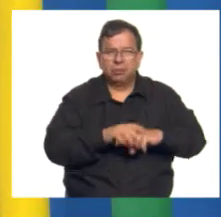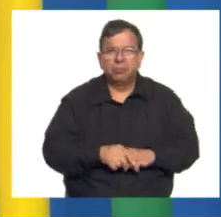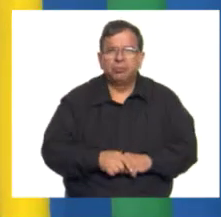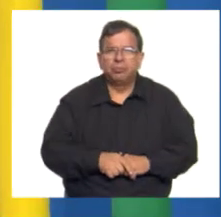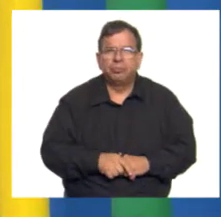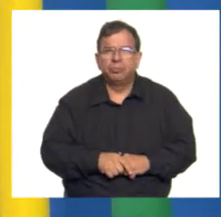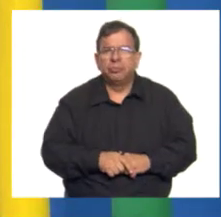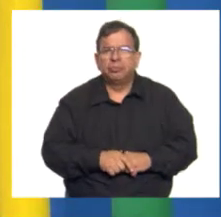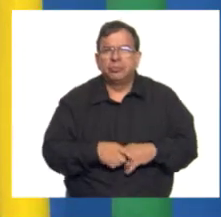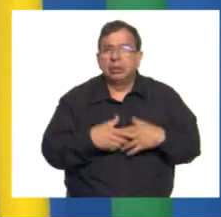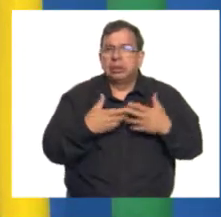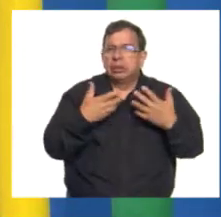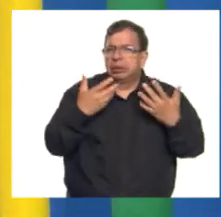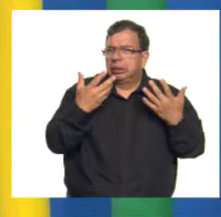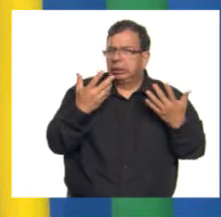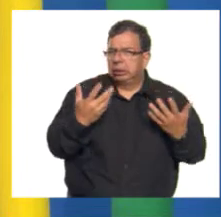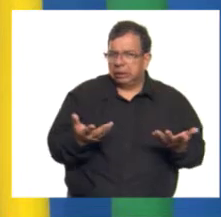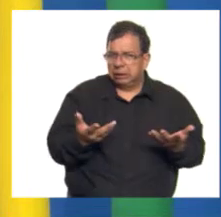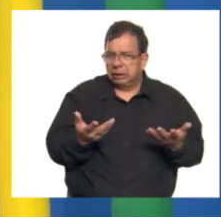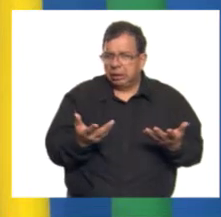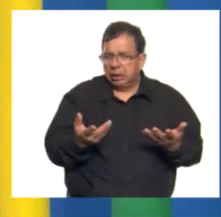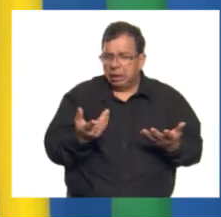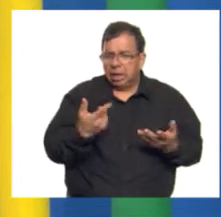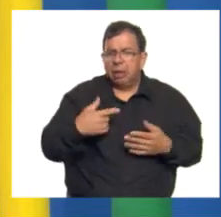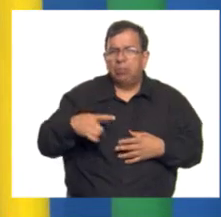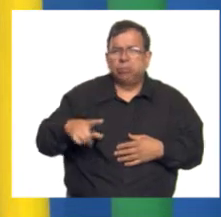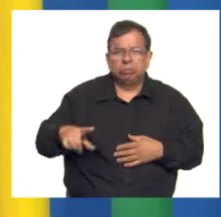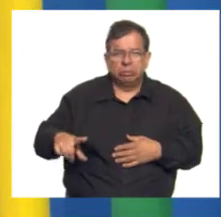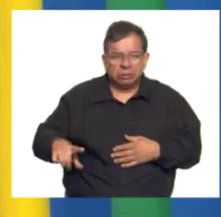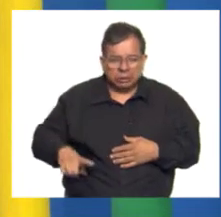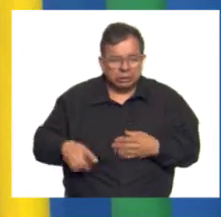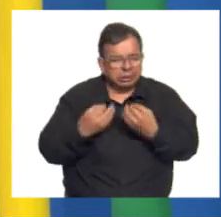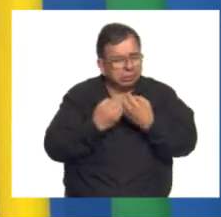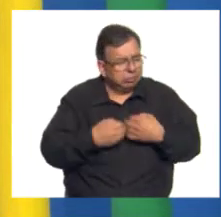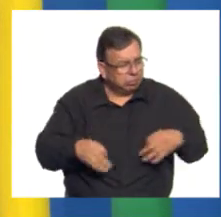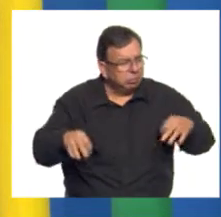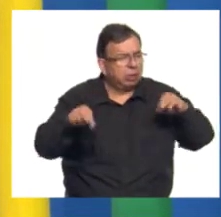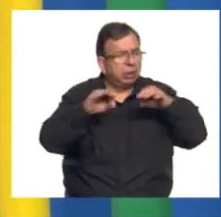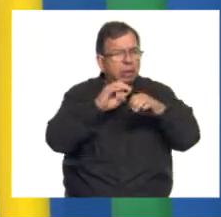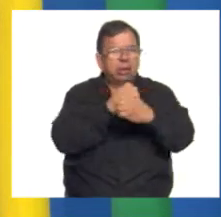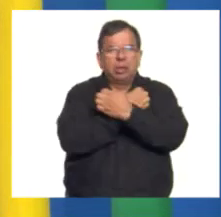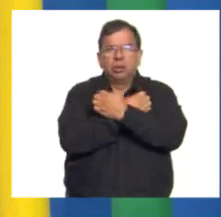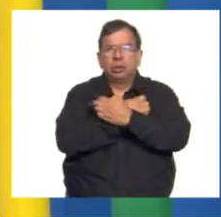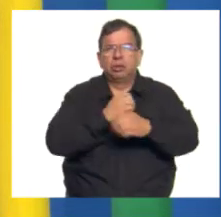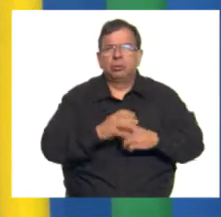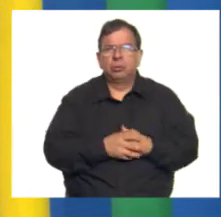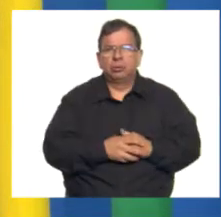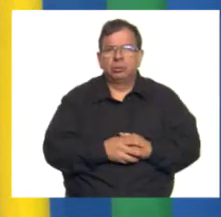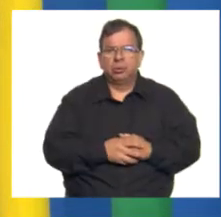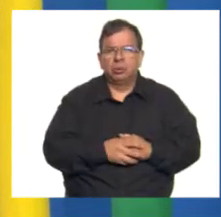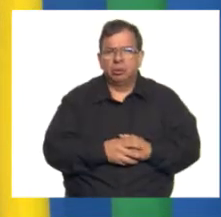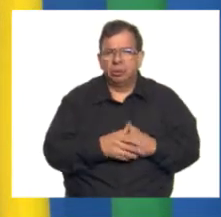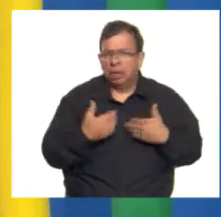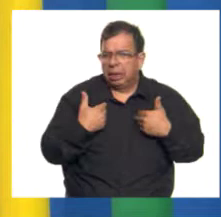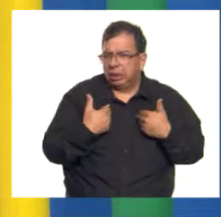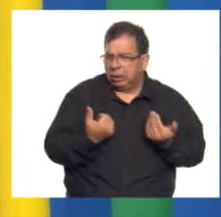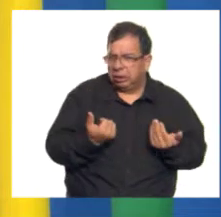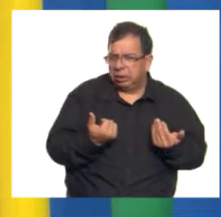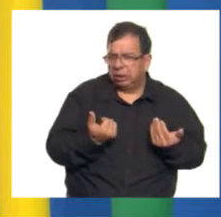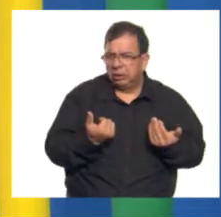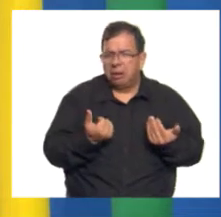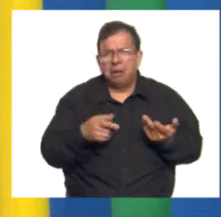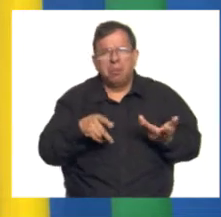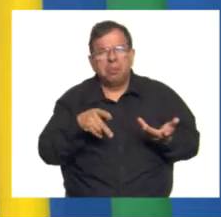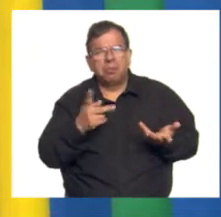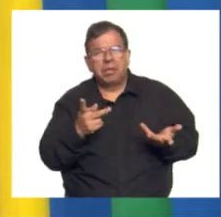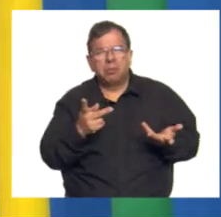este fragmento podemos ver que para el Estado es crucial la educación. Y entiendo el porqué, pero también